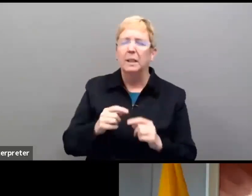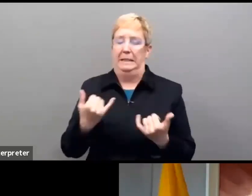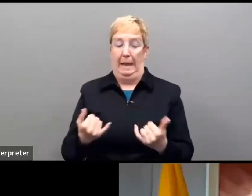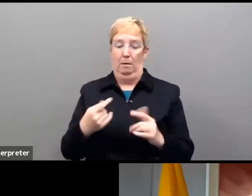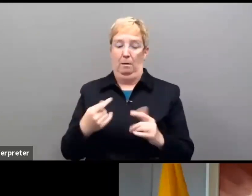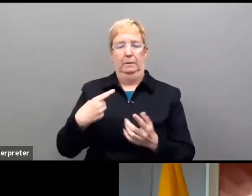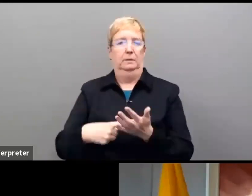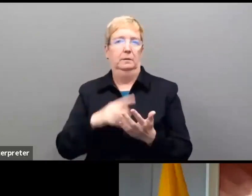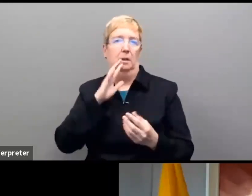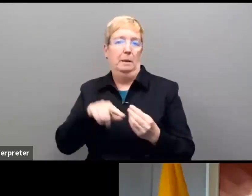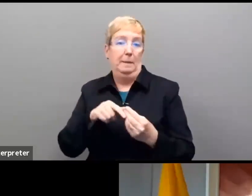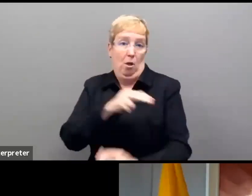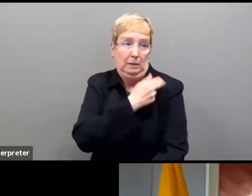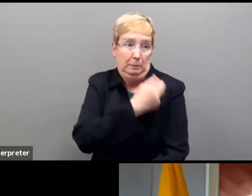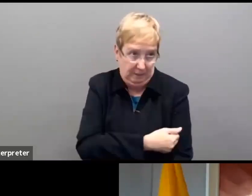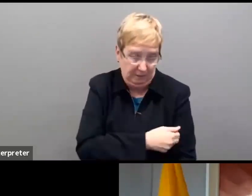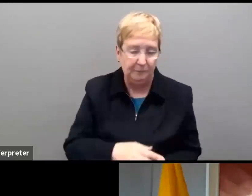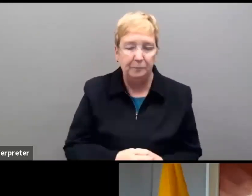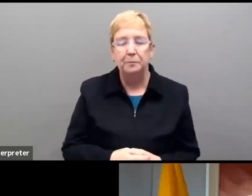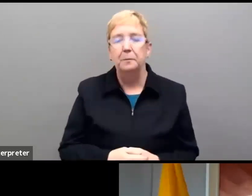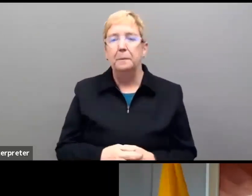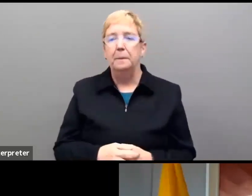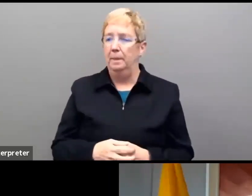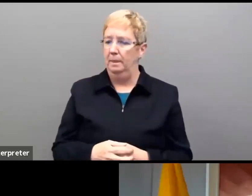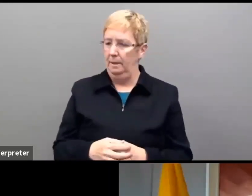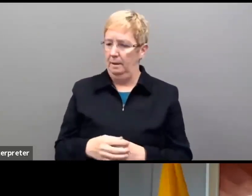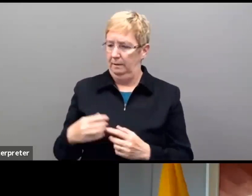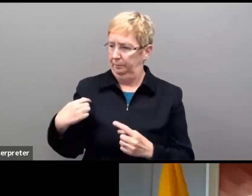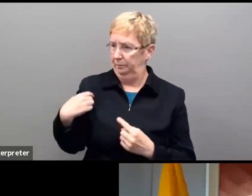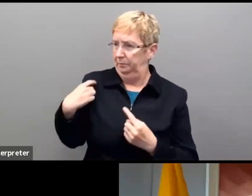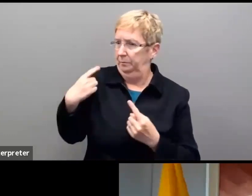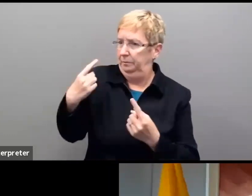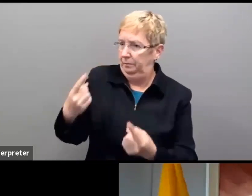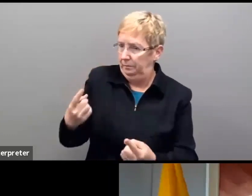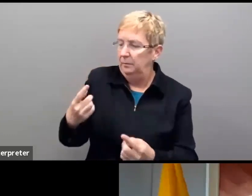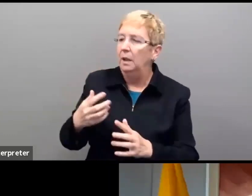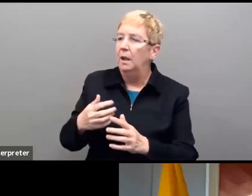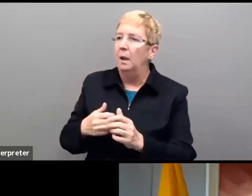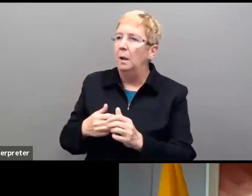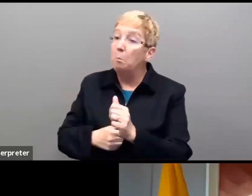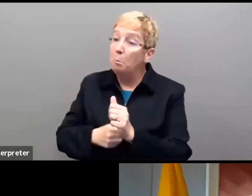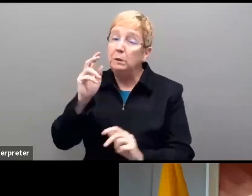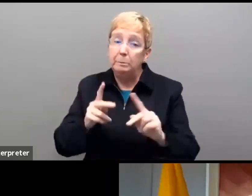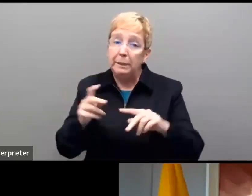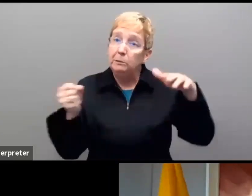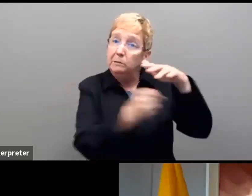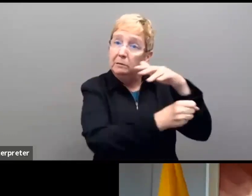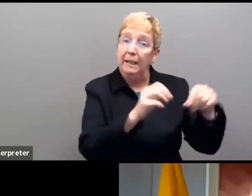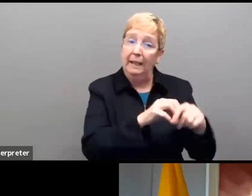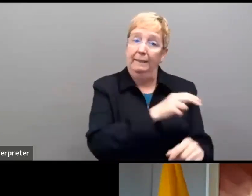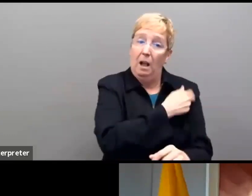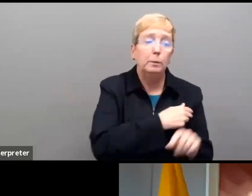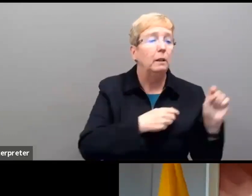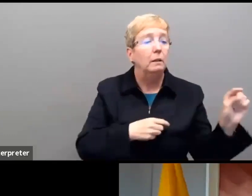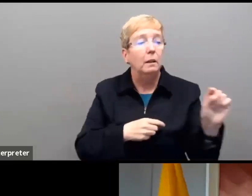Como siempre, gracias por su tiempo y la oportunidad. Sobre el tema de hospitalizaciones, quisiera preguntar, porque por lo que yo entiendo,